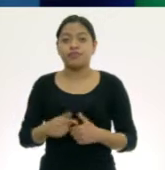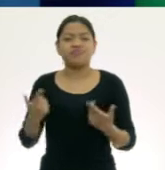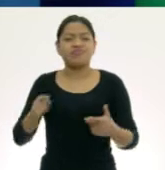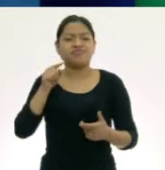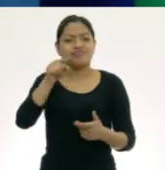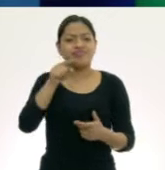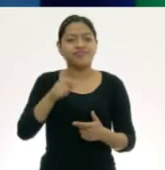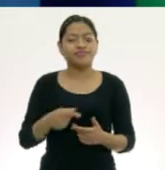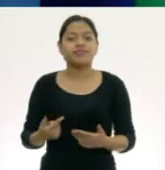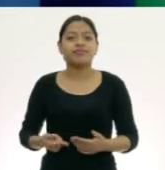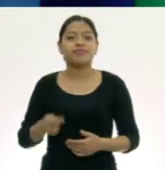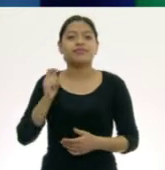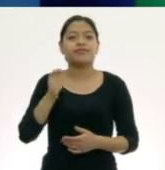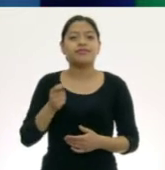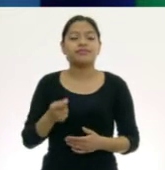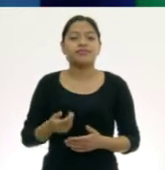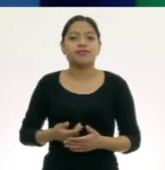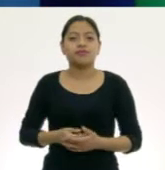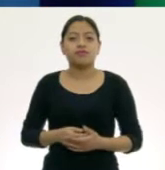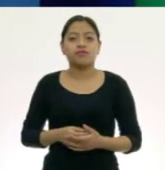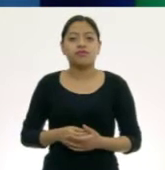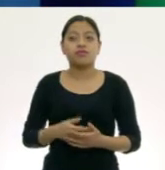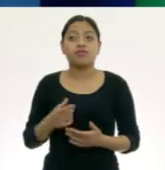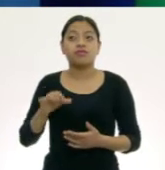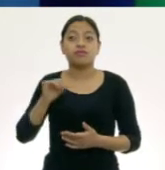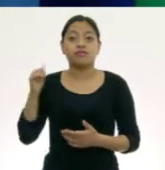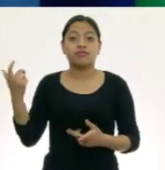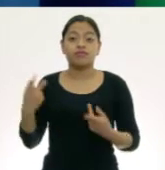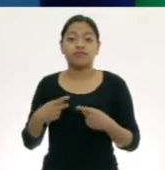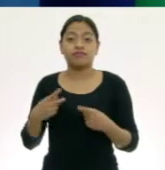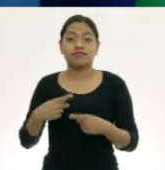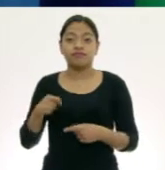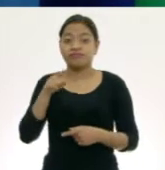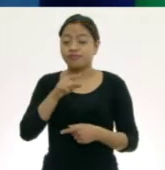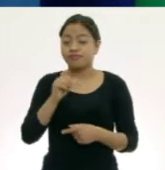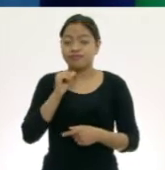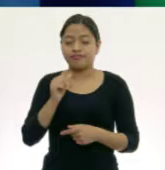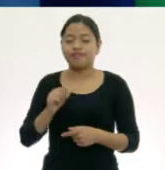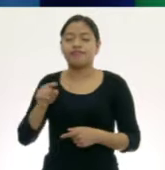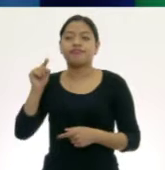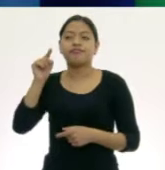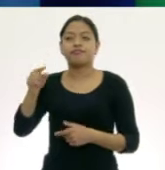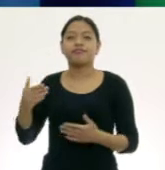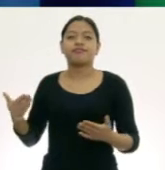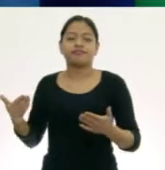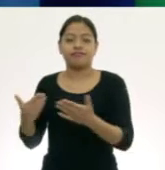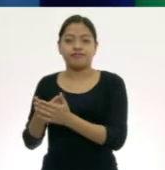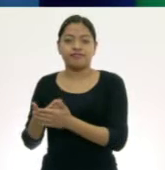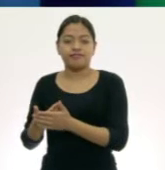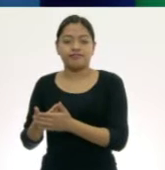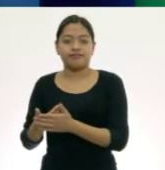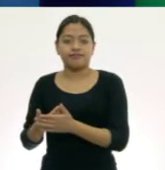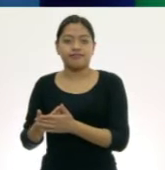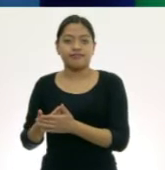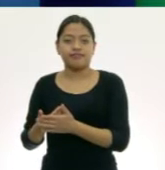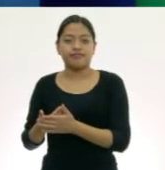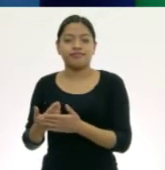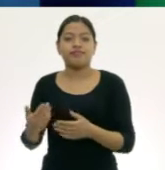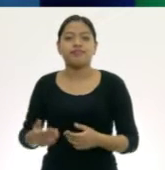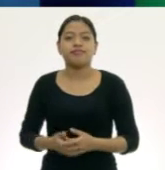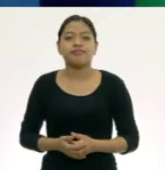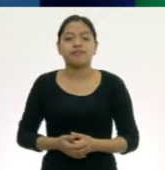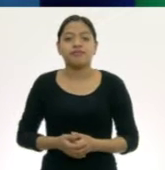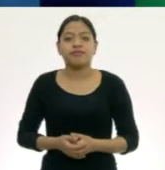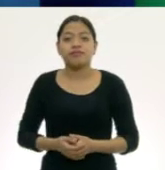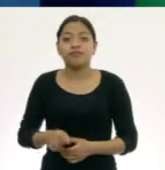naciste. Sí, si habláramos de la otra persona, tú naciste, pero si lo pusiéramos con el verbo tal como está, quedaría